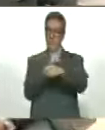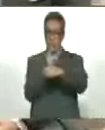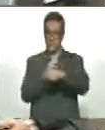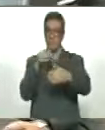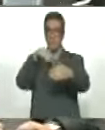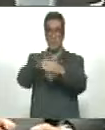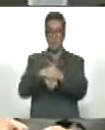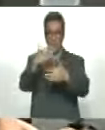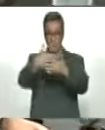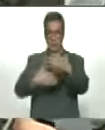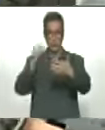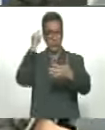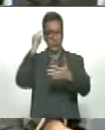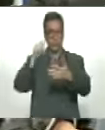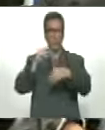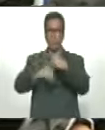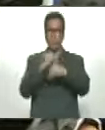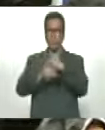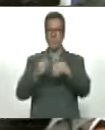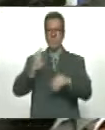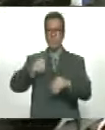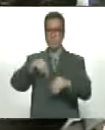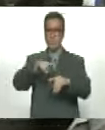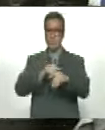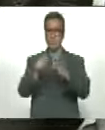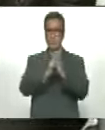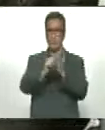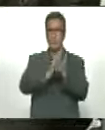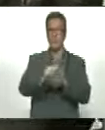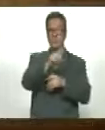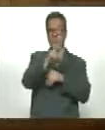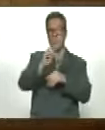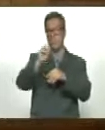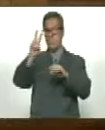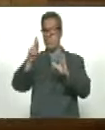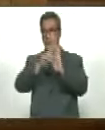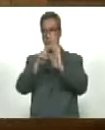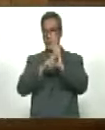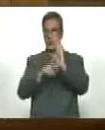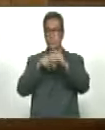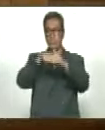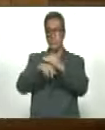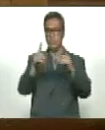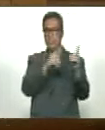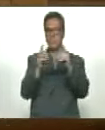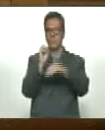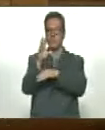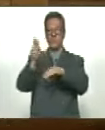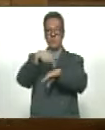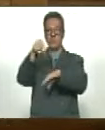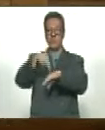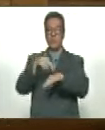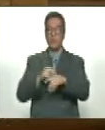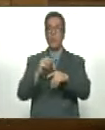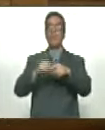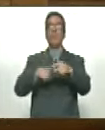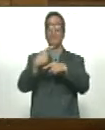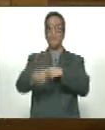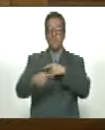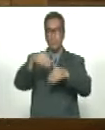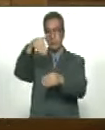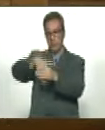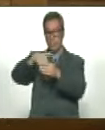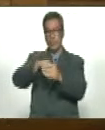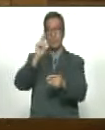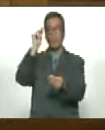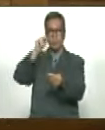ser incluido en el orden del día, de conformidad con lo establecido en el artículo 104 del Reglamento Interior y de Debates de la Asamblea Nacional. Luego de someterse a